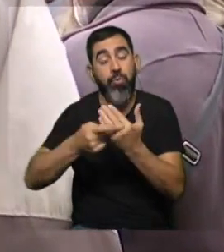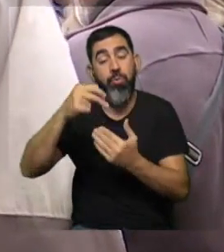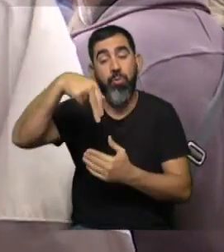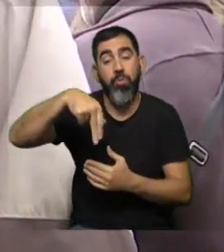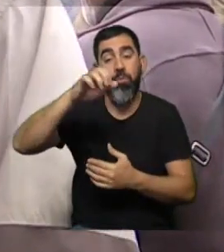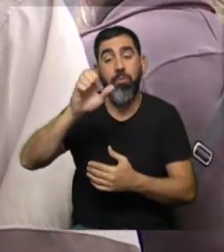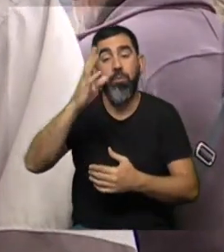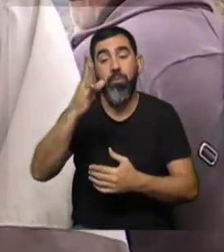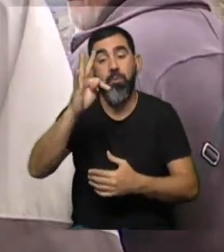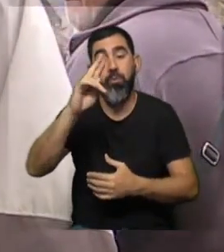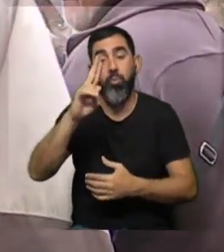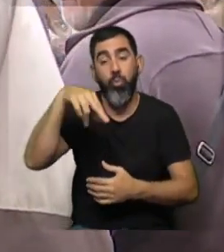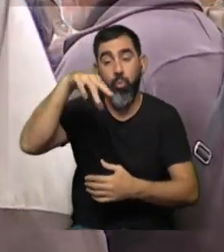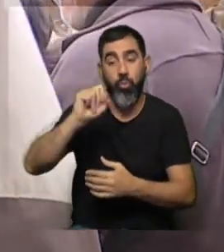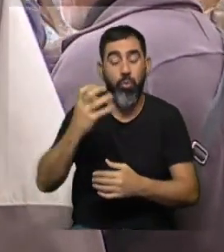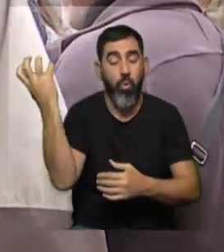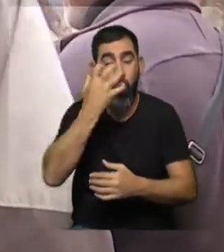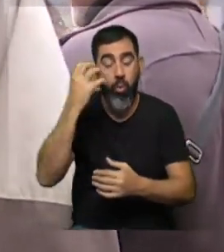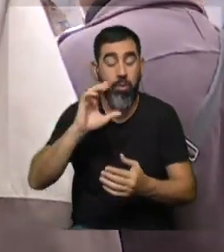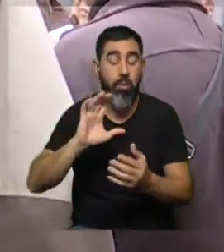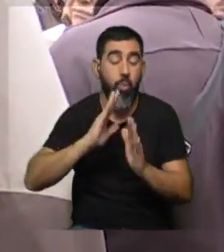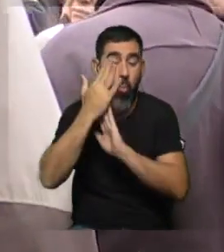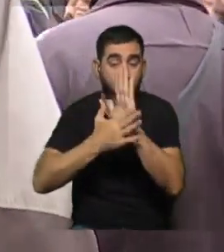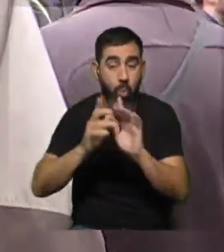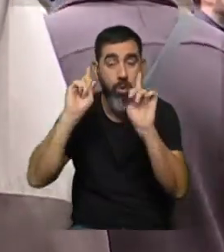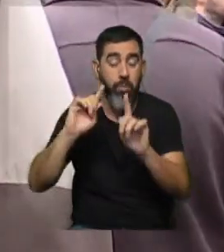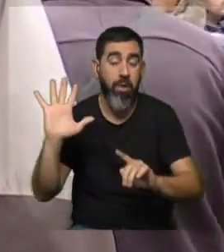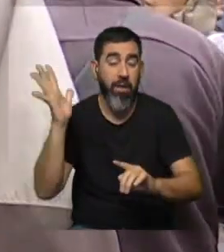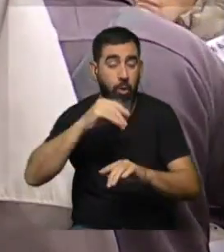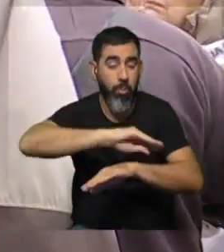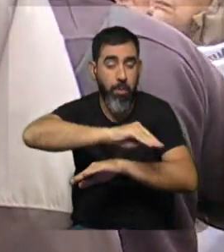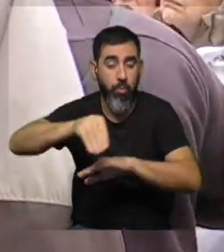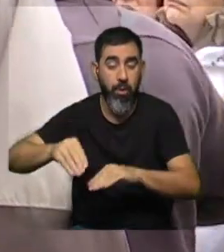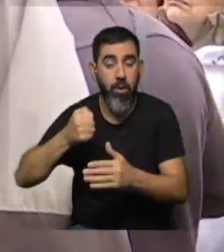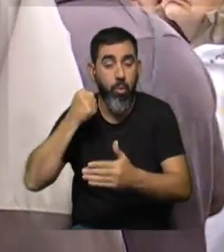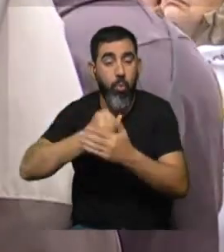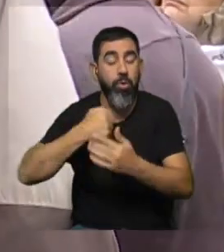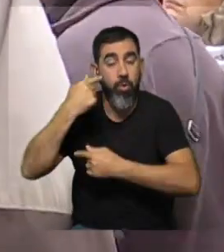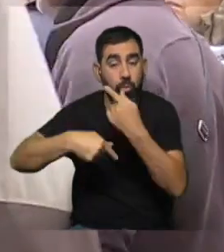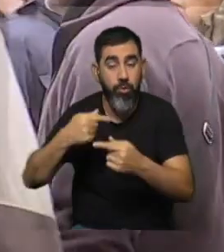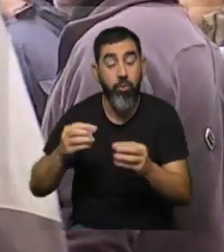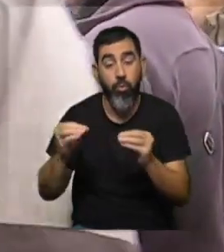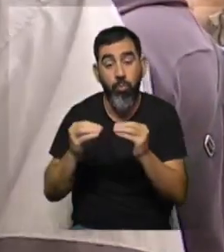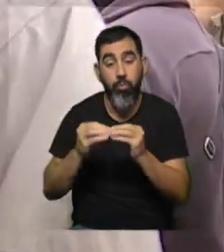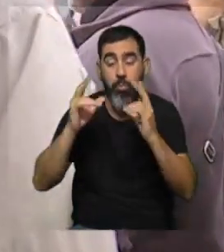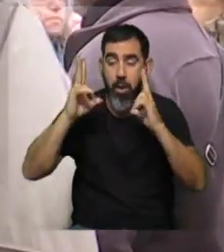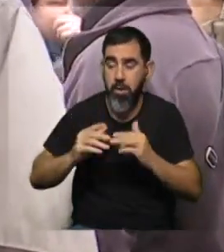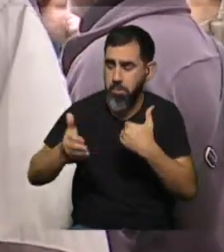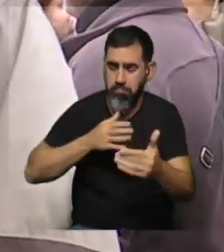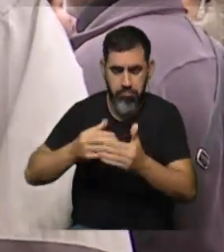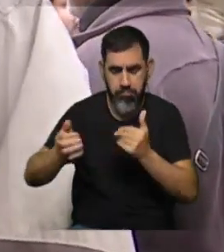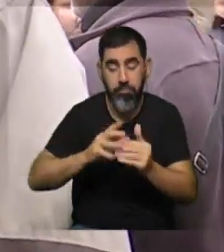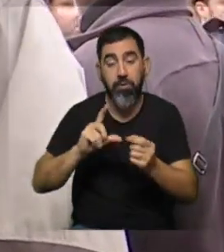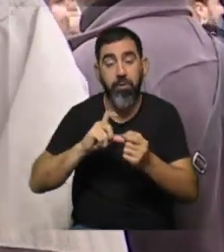nefasto para el país y para toda la población del área metropolitana y del interior también la lucha va a seguir con el compañero formalizado pero